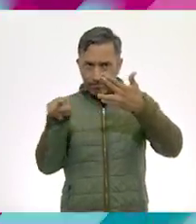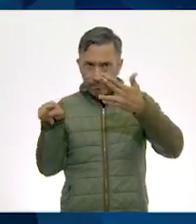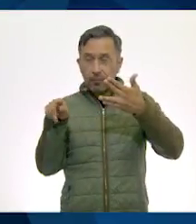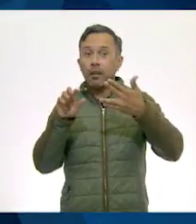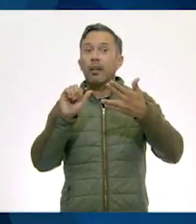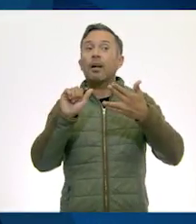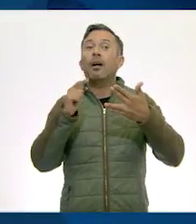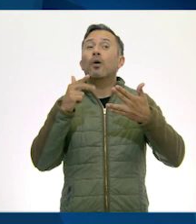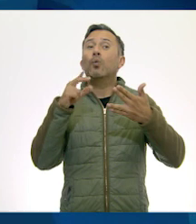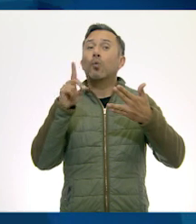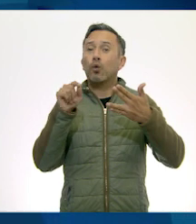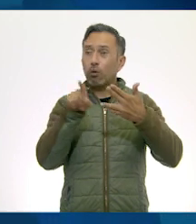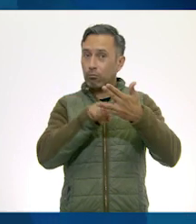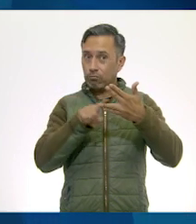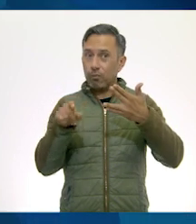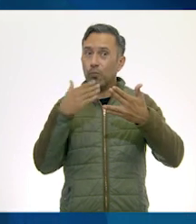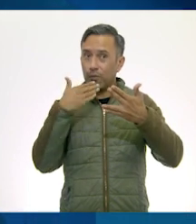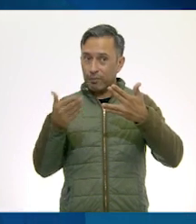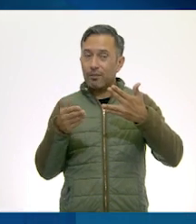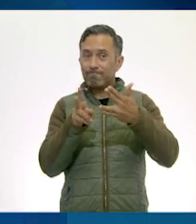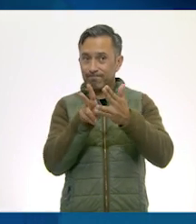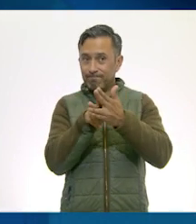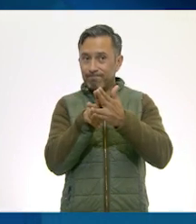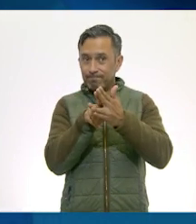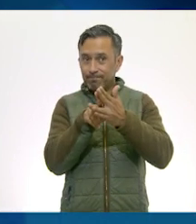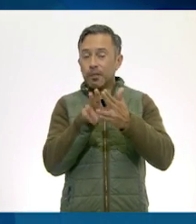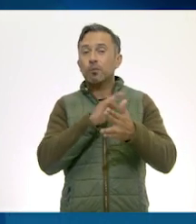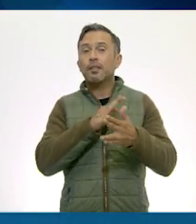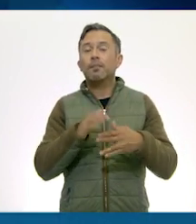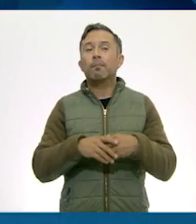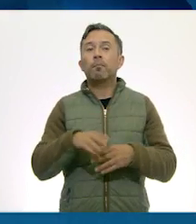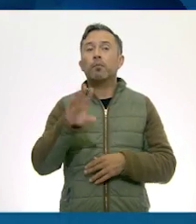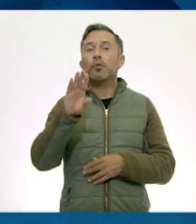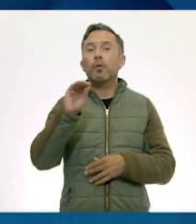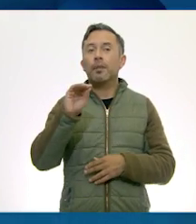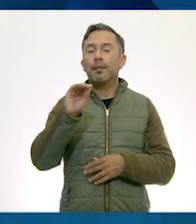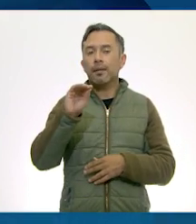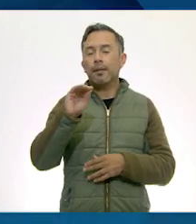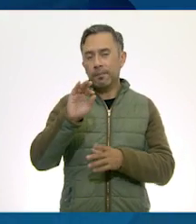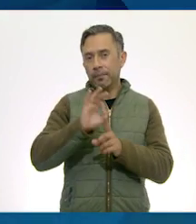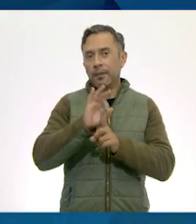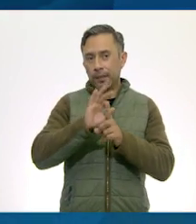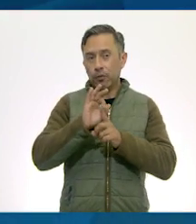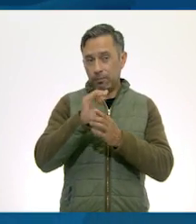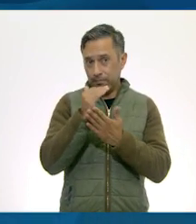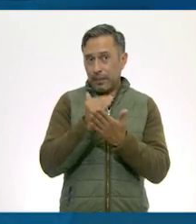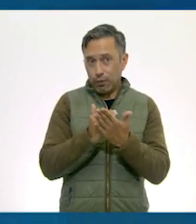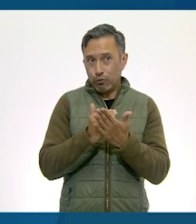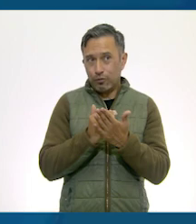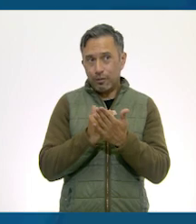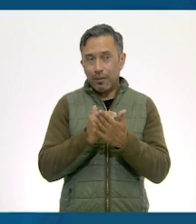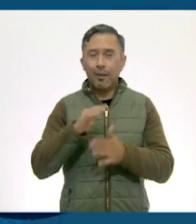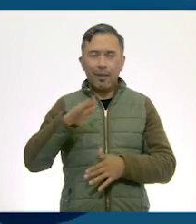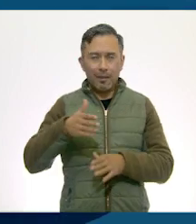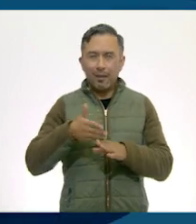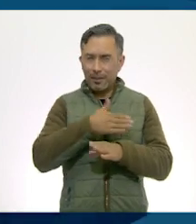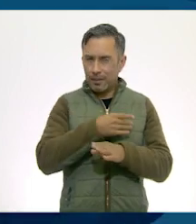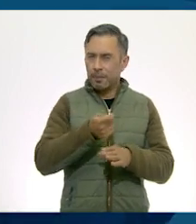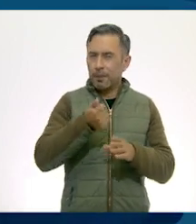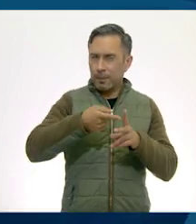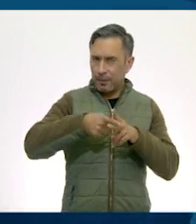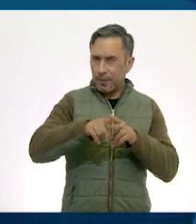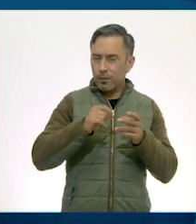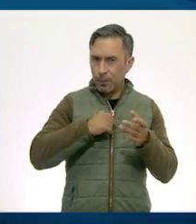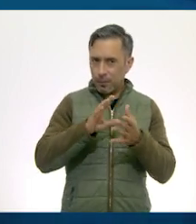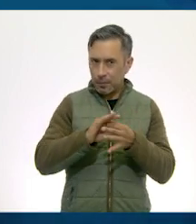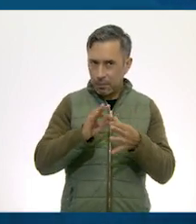agudo. Muy bien, mide menos de 90 grados. Como les mencioné al principio, podemos identificar